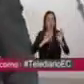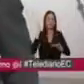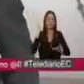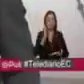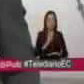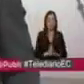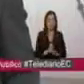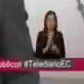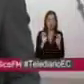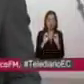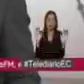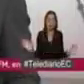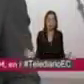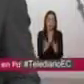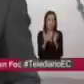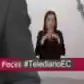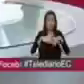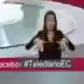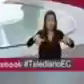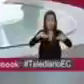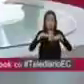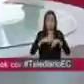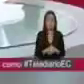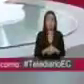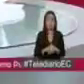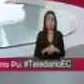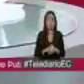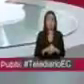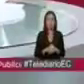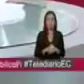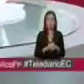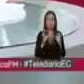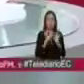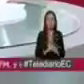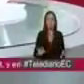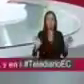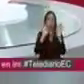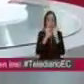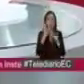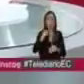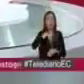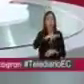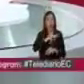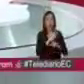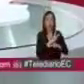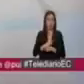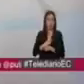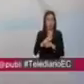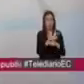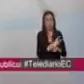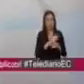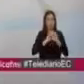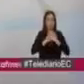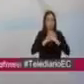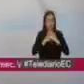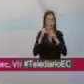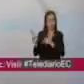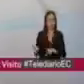o reactivar en cualquier caso así es es fundamental creo que si nos cuidamos a nosotros mismos con las medidas de bioseguridad